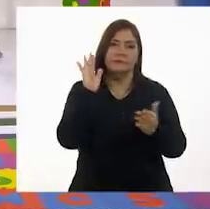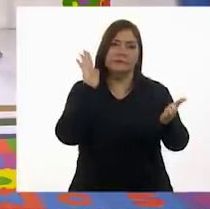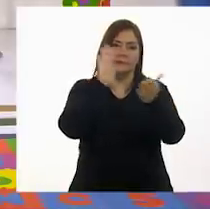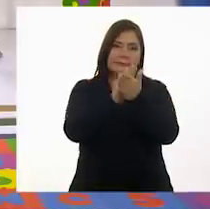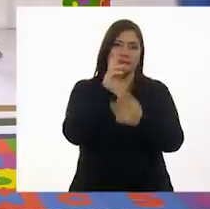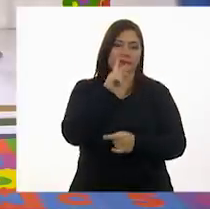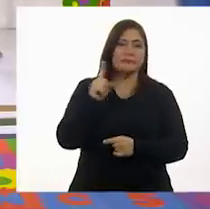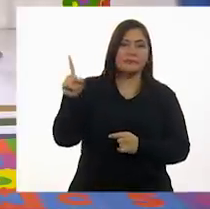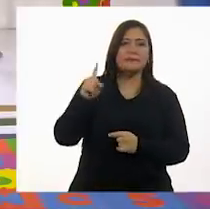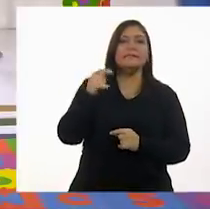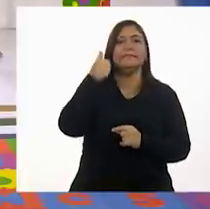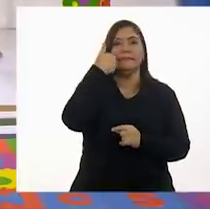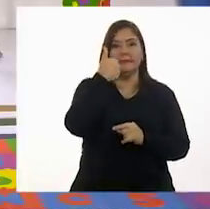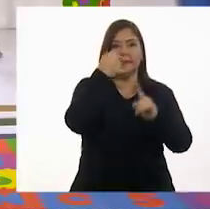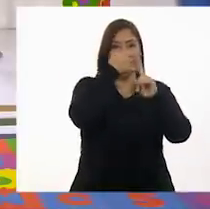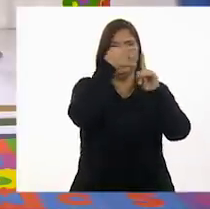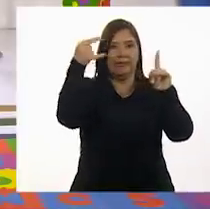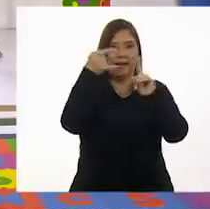6 rectángulos.